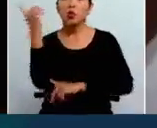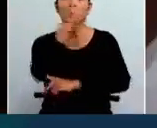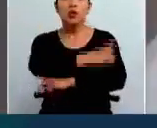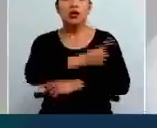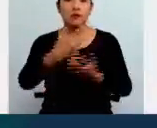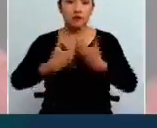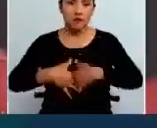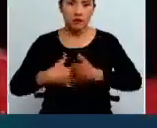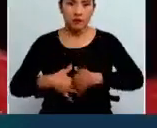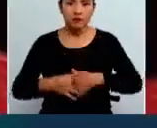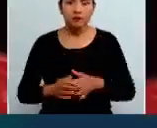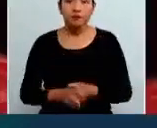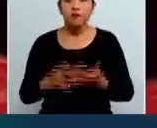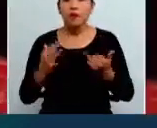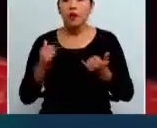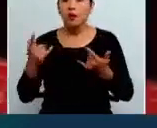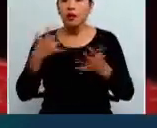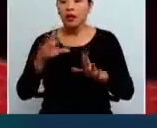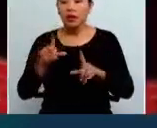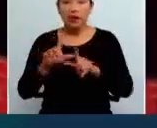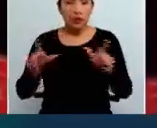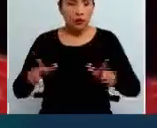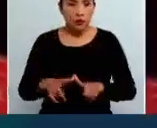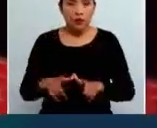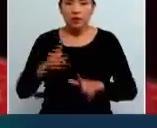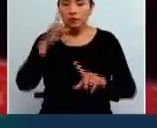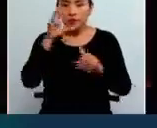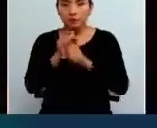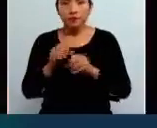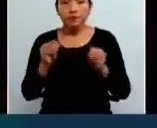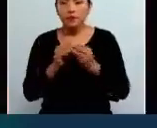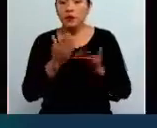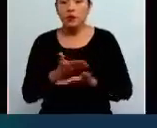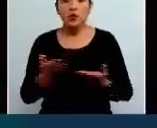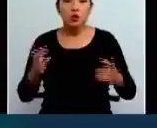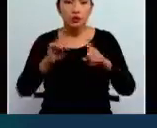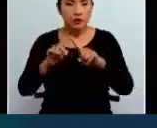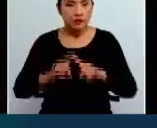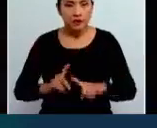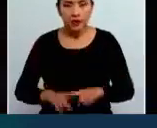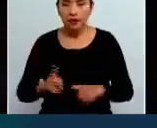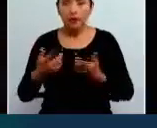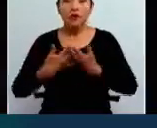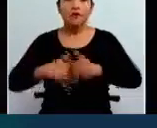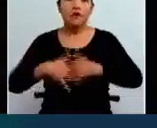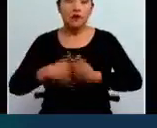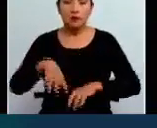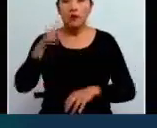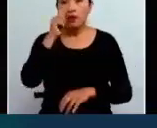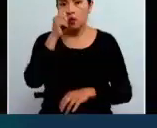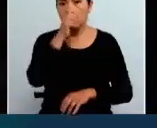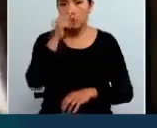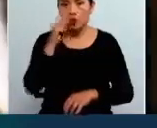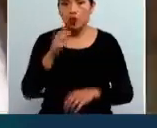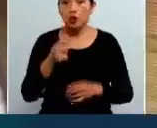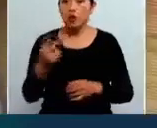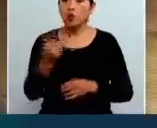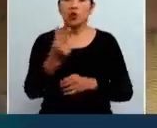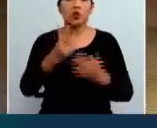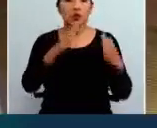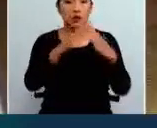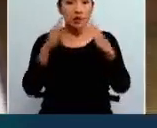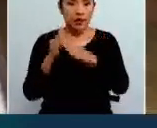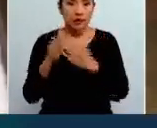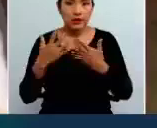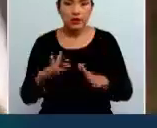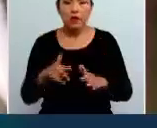en esta zona. En la intervención hallaron turriles, bidones y otros objetos con los que fabricaban la droga. Los dos inmuebles estaban